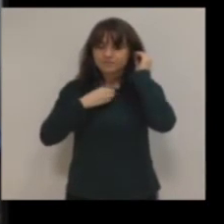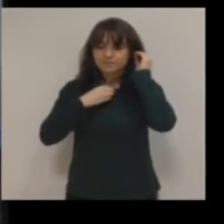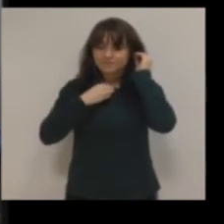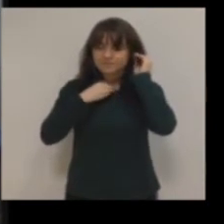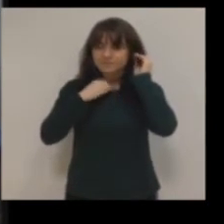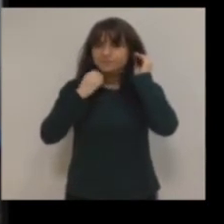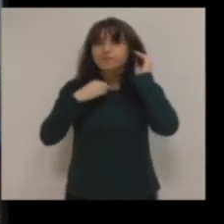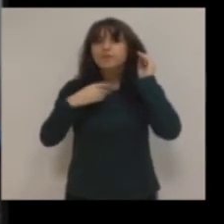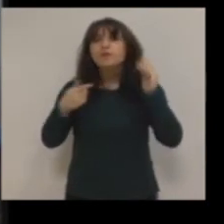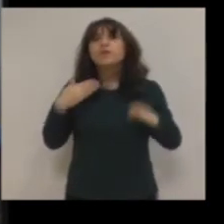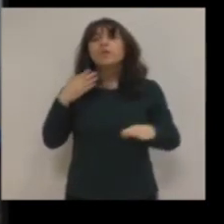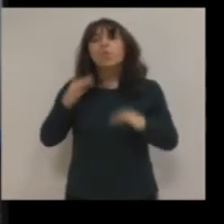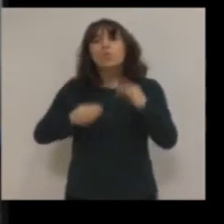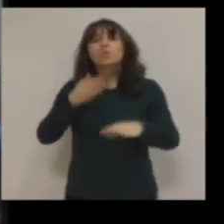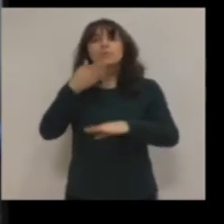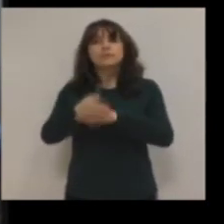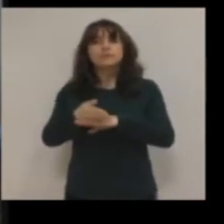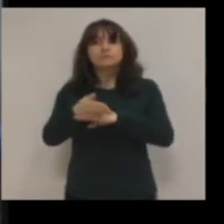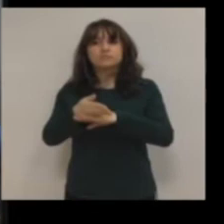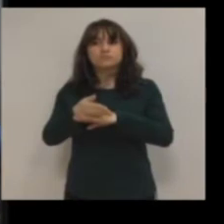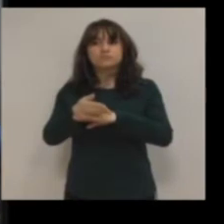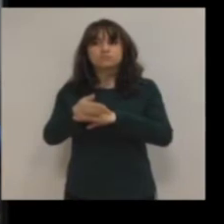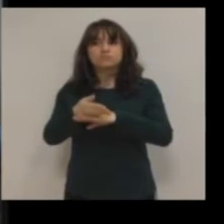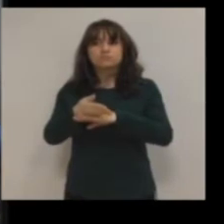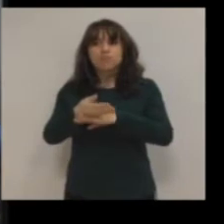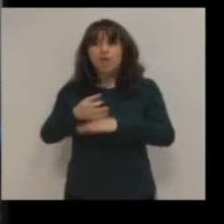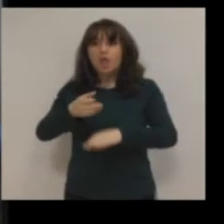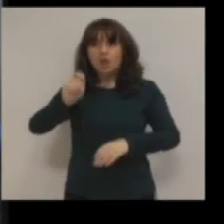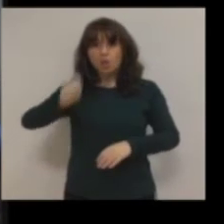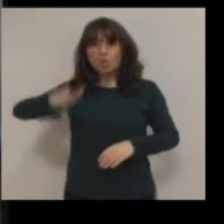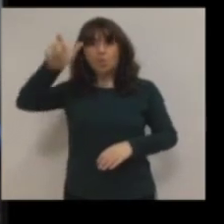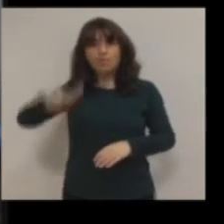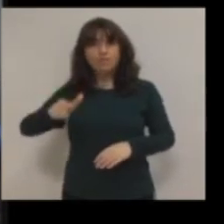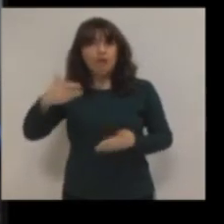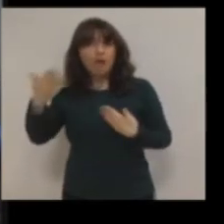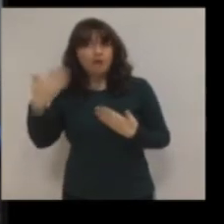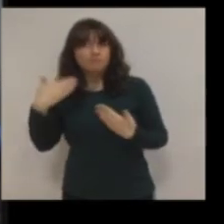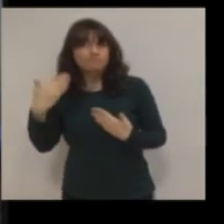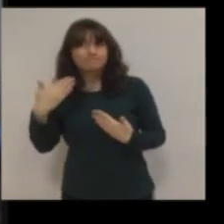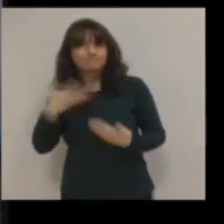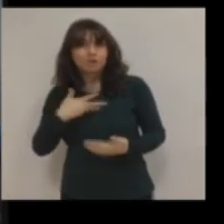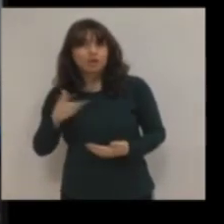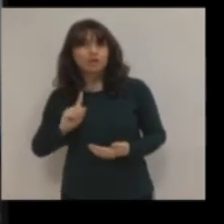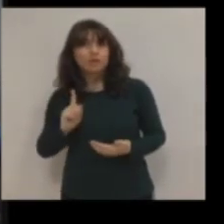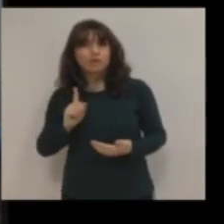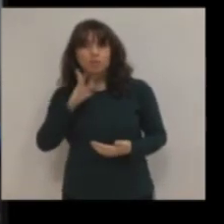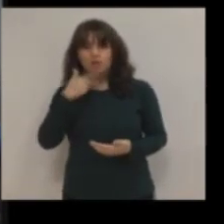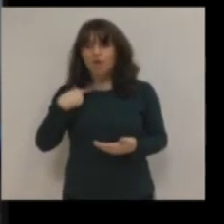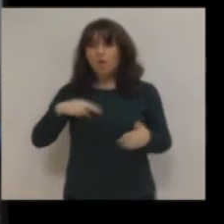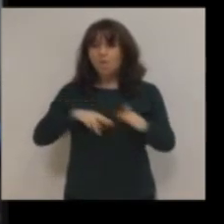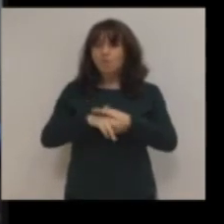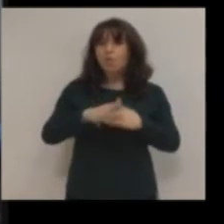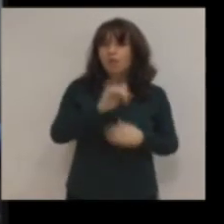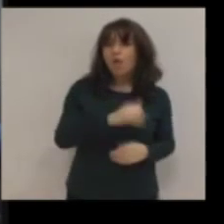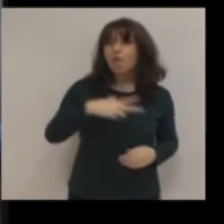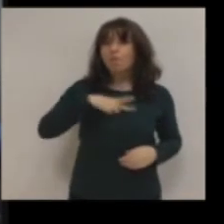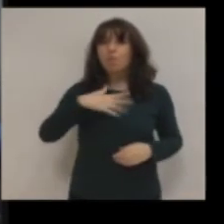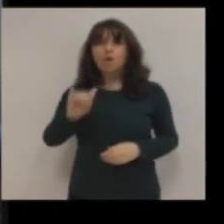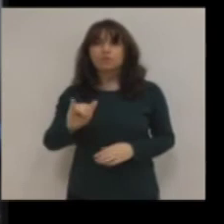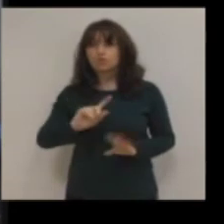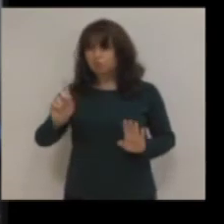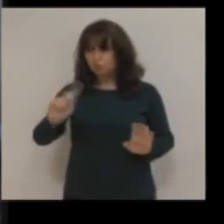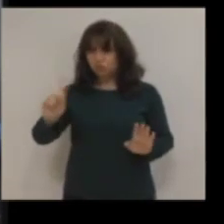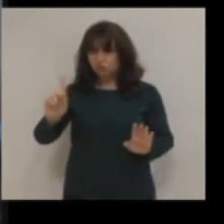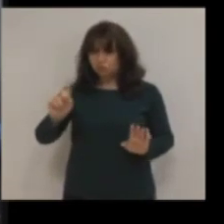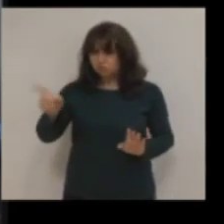juicio, el juez no quiere hablar contigo, porque tienes un procurador, tienes un abogado y entonces te dice, no,